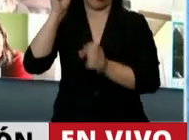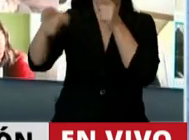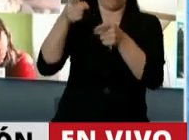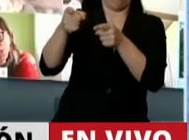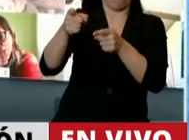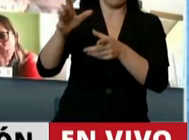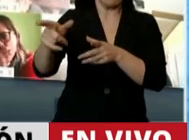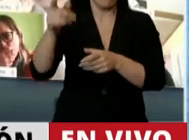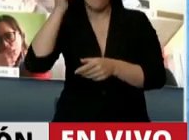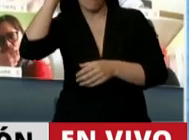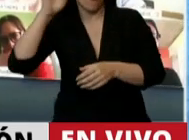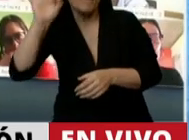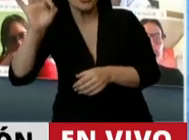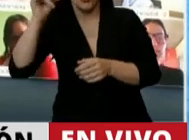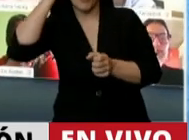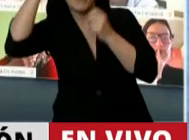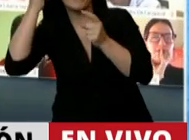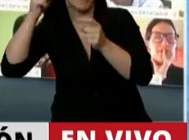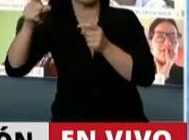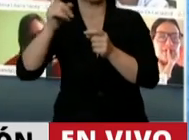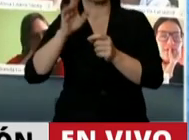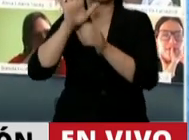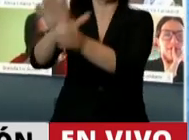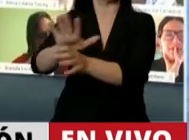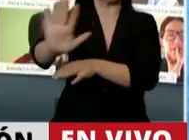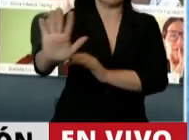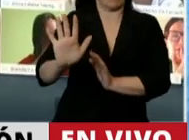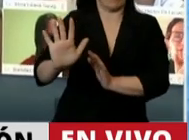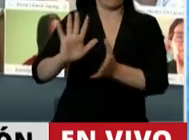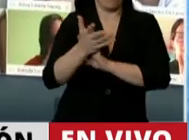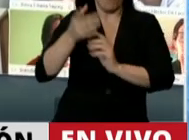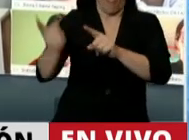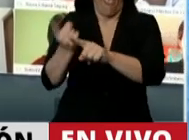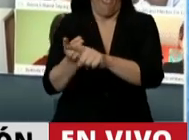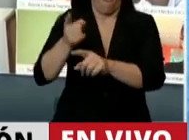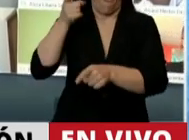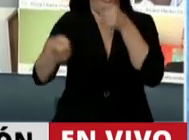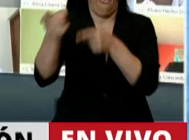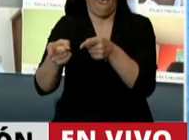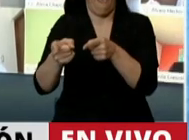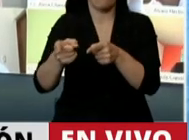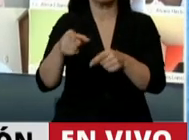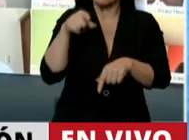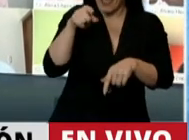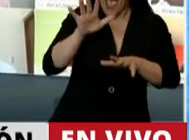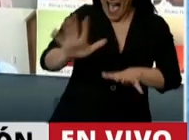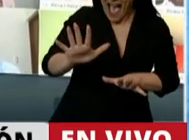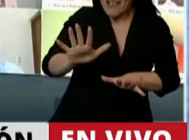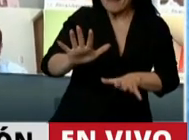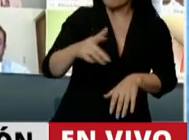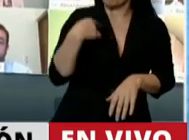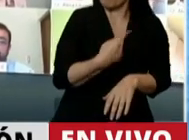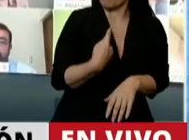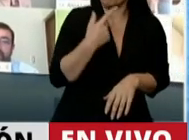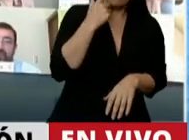ideas, buscan silenciar las opiniones a partir de la persecución. Y eso es a lo que nosotros, hombres